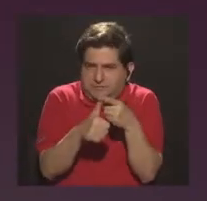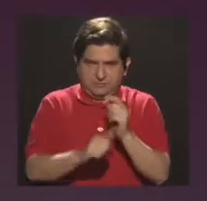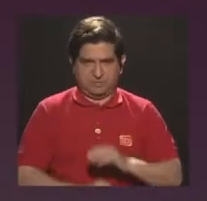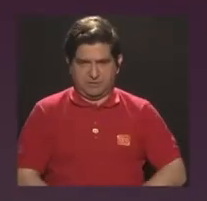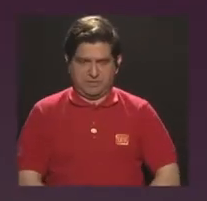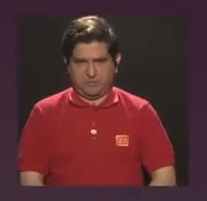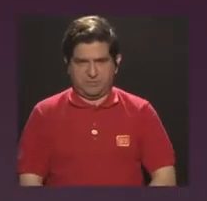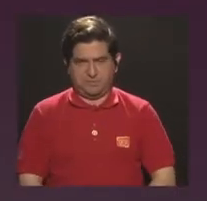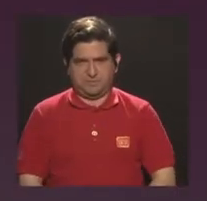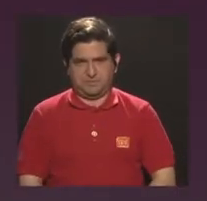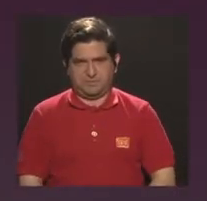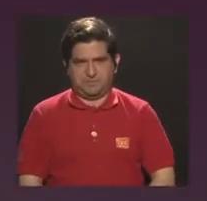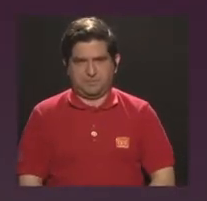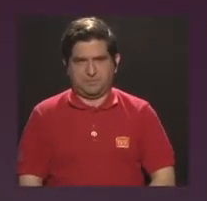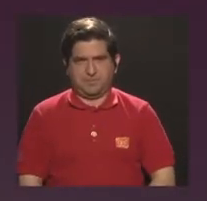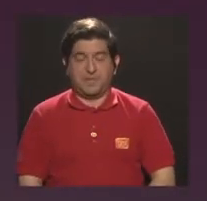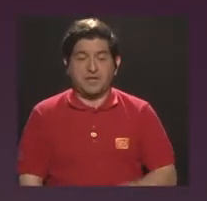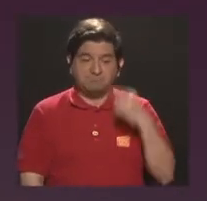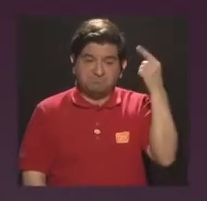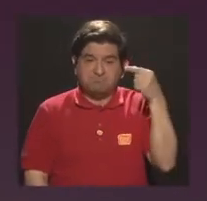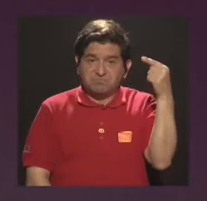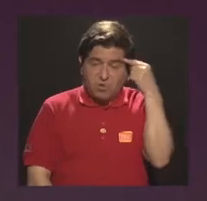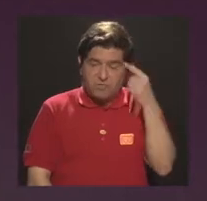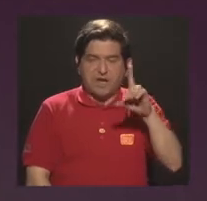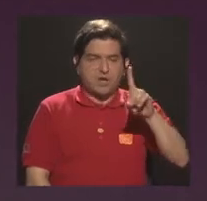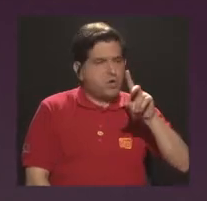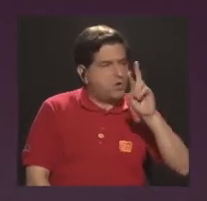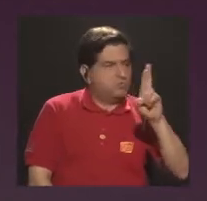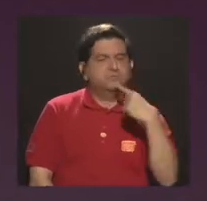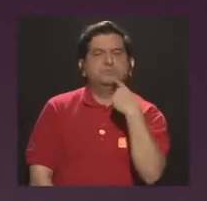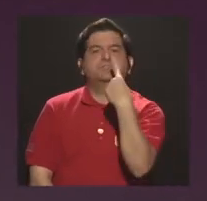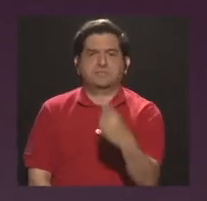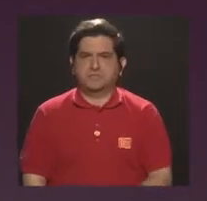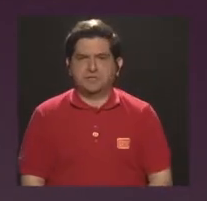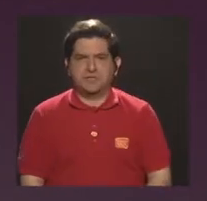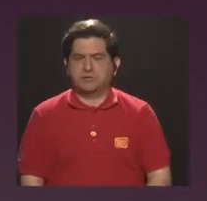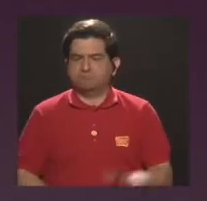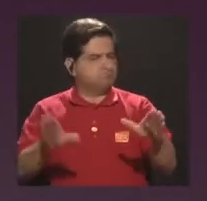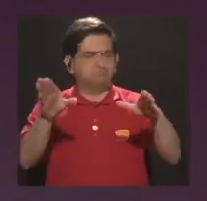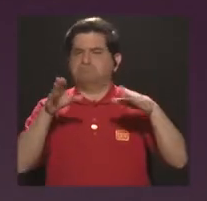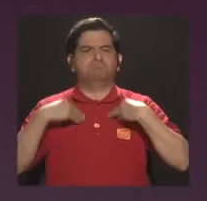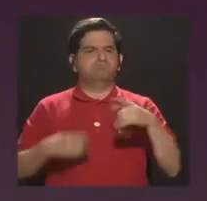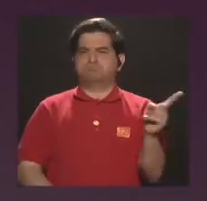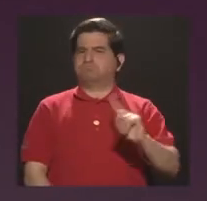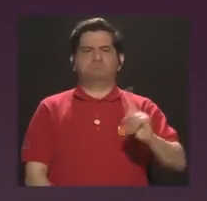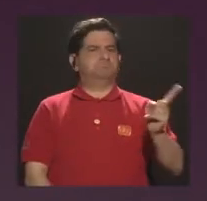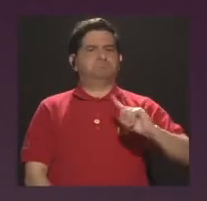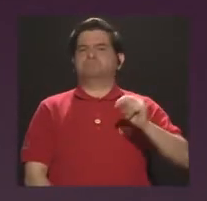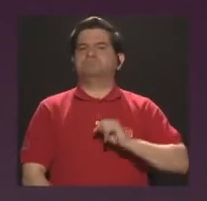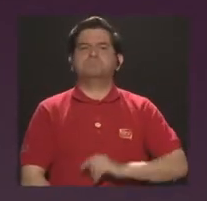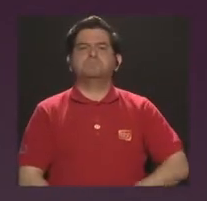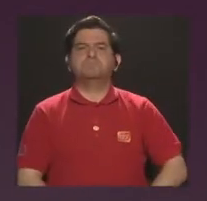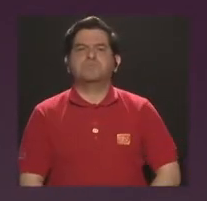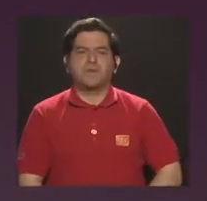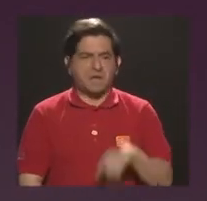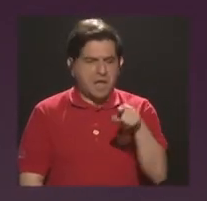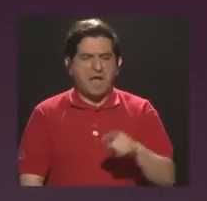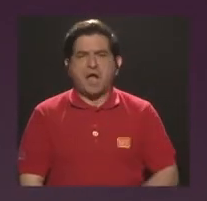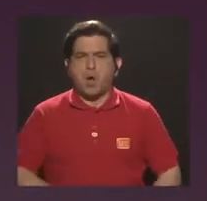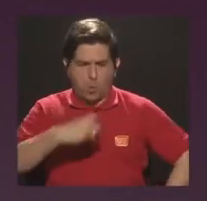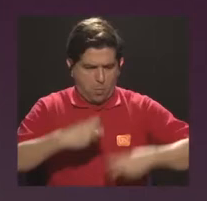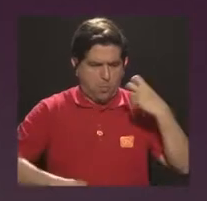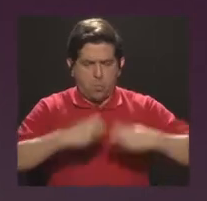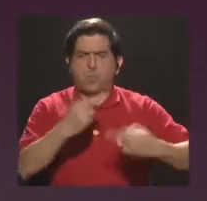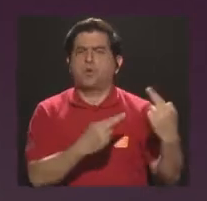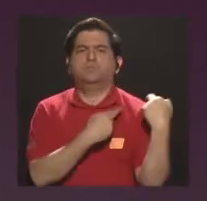defensa el gobierno de rousseff ha dicho que no acepta haya un delito de